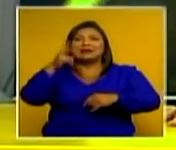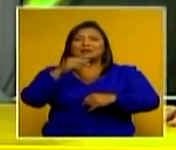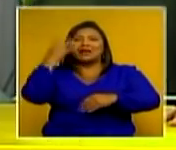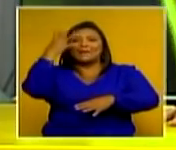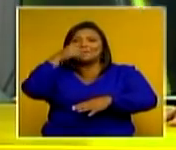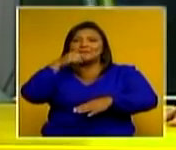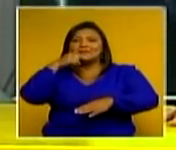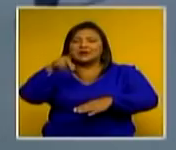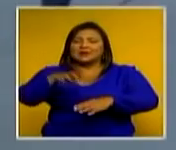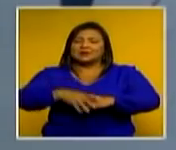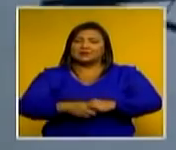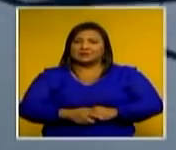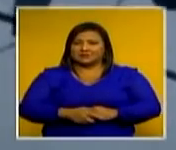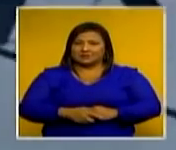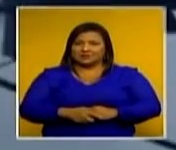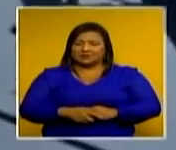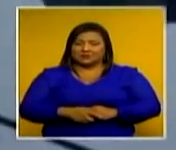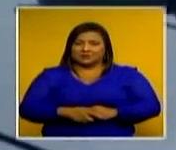esmeraldas